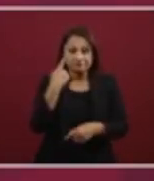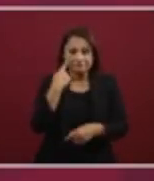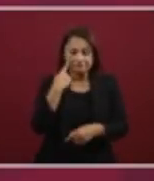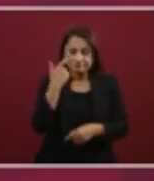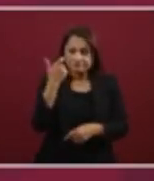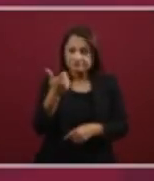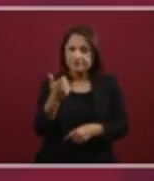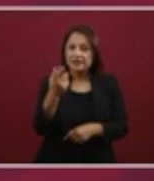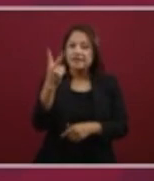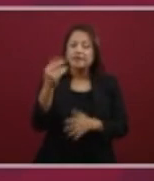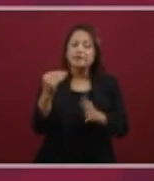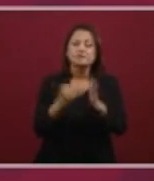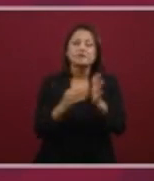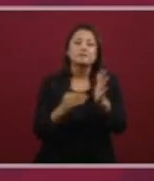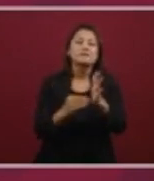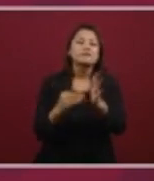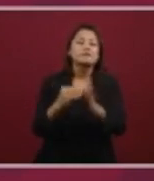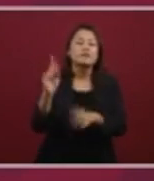$2,000 millones de dólares.